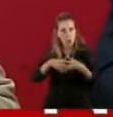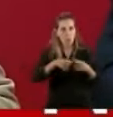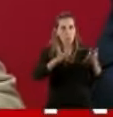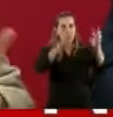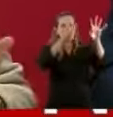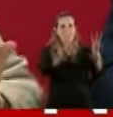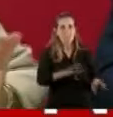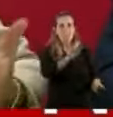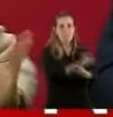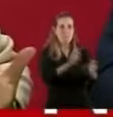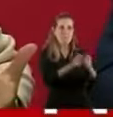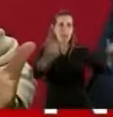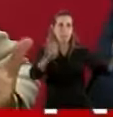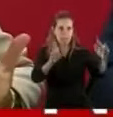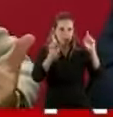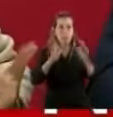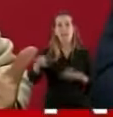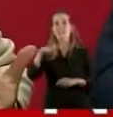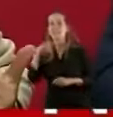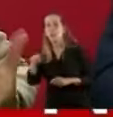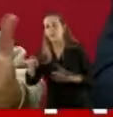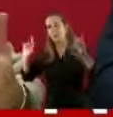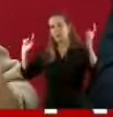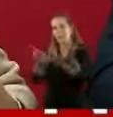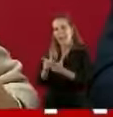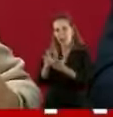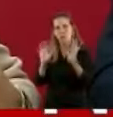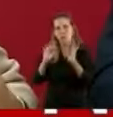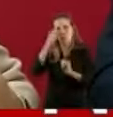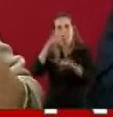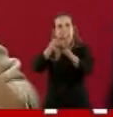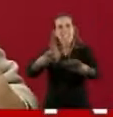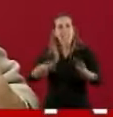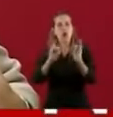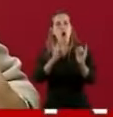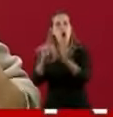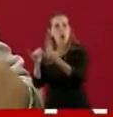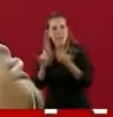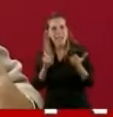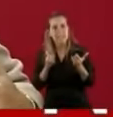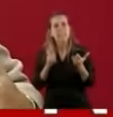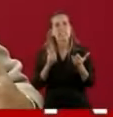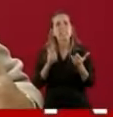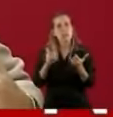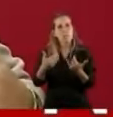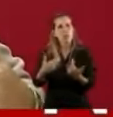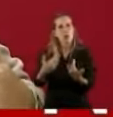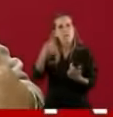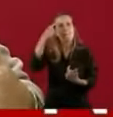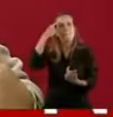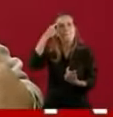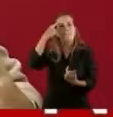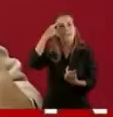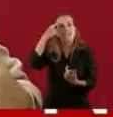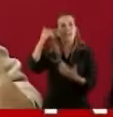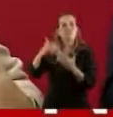menos delincuentes. Es decir, que los chicos tengan la posibilidad de tener una salida distinta y